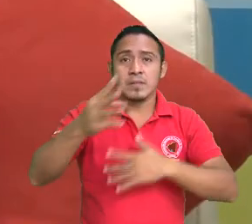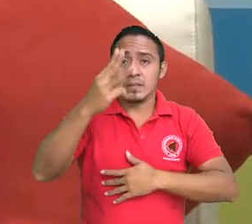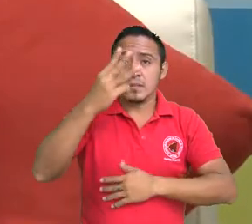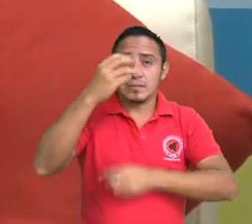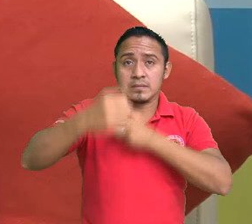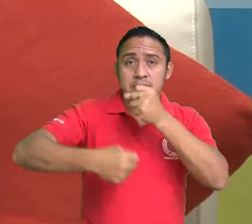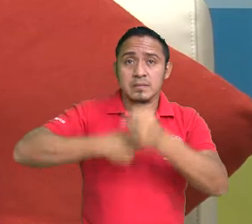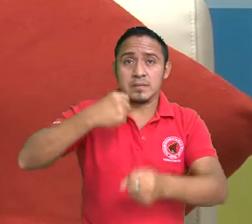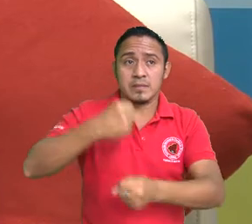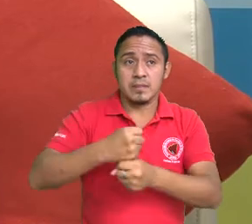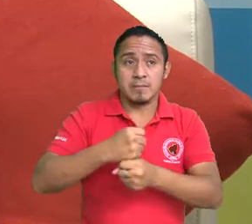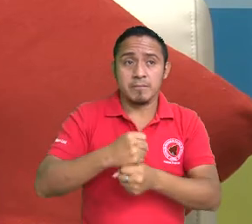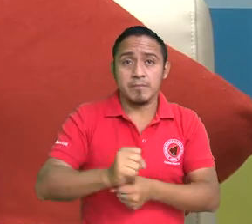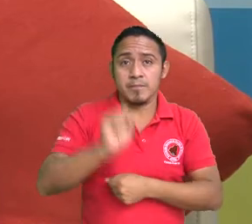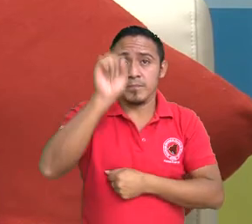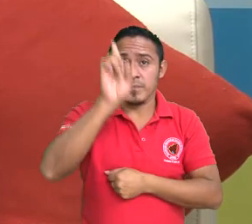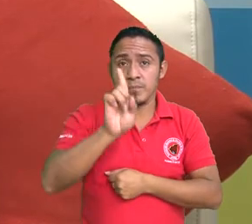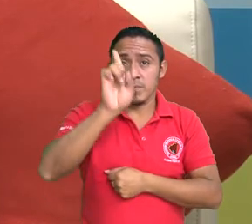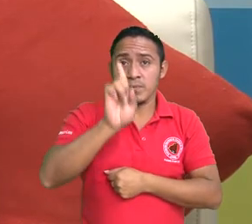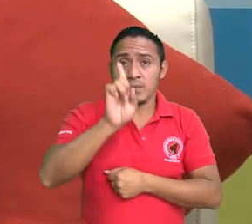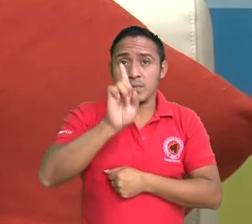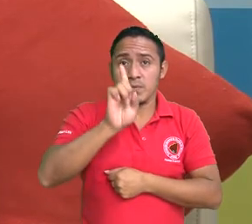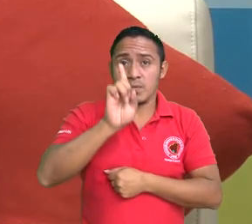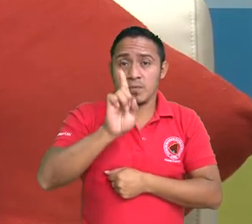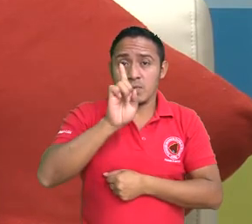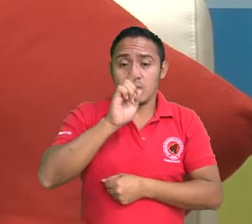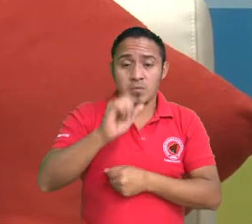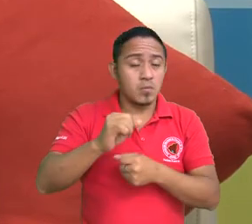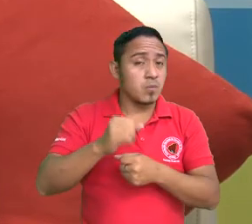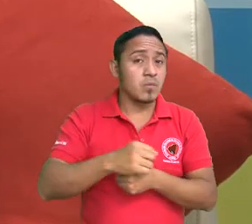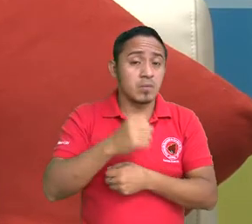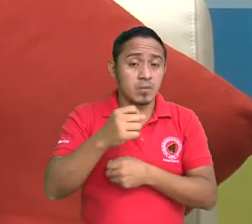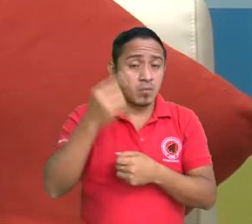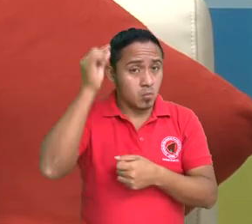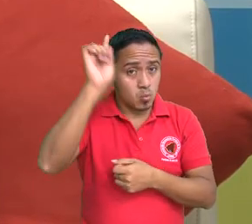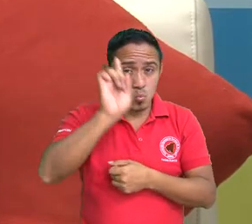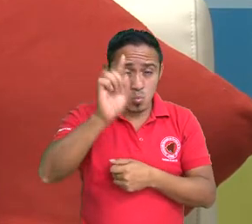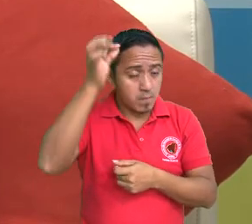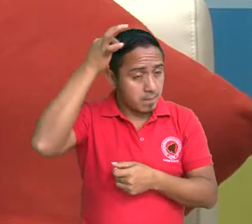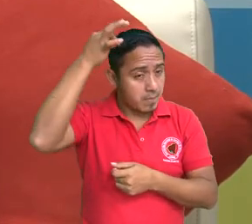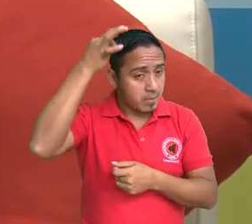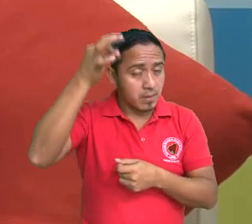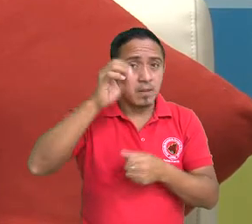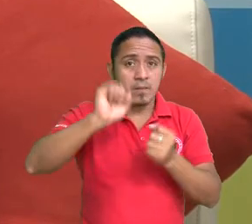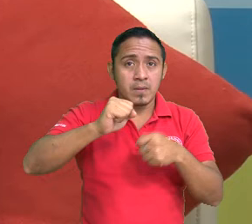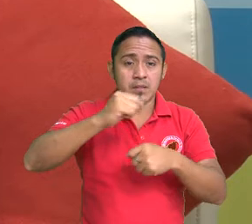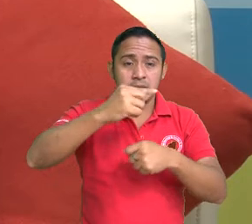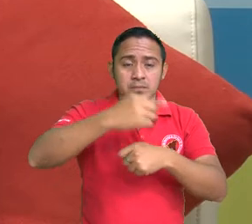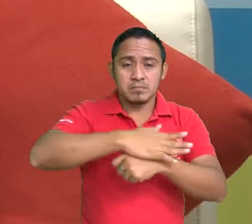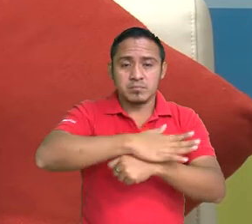3 años. Un cabello se mantiene 3 años. Tres años. Sí,